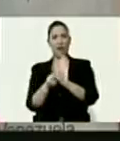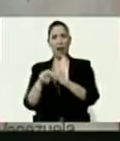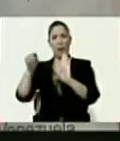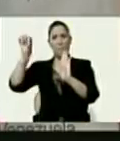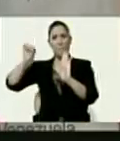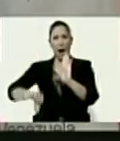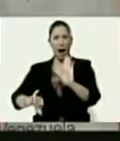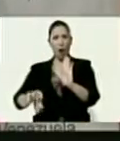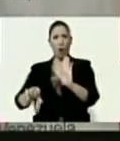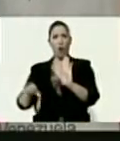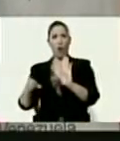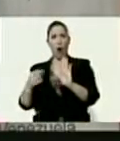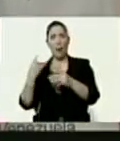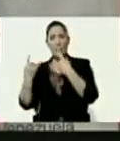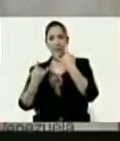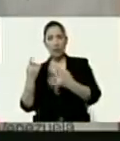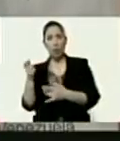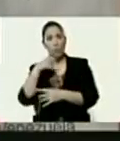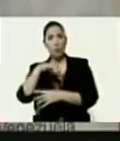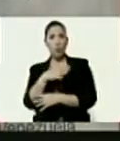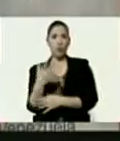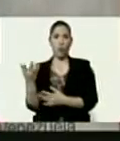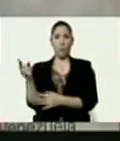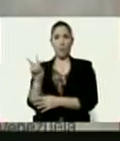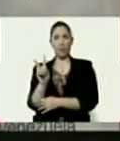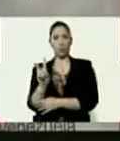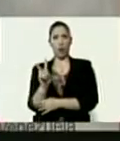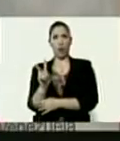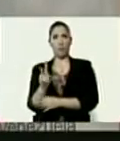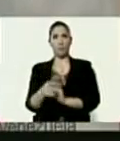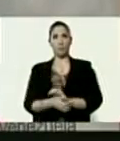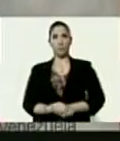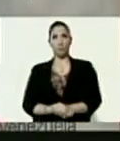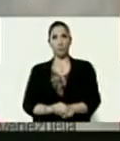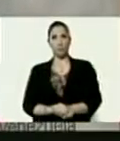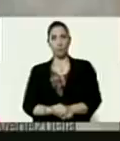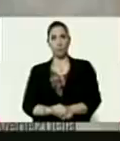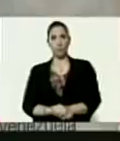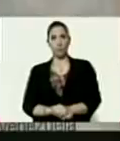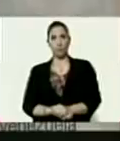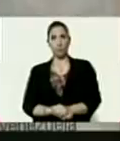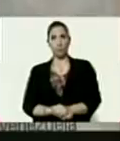del público de Venezuela. ¿Alguna otra pregunta? Adelante.